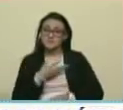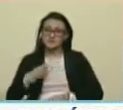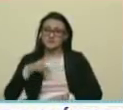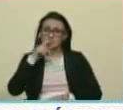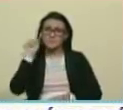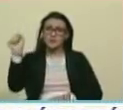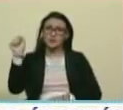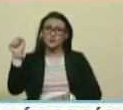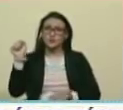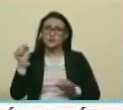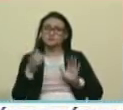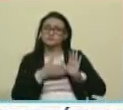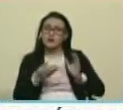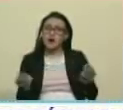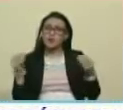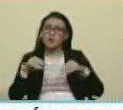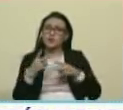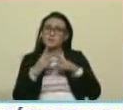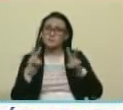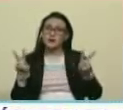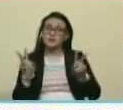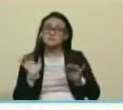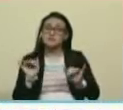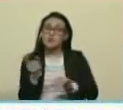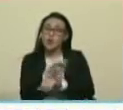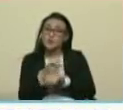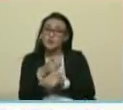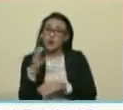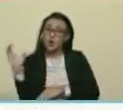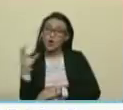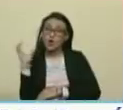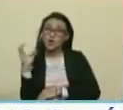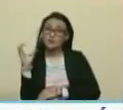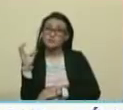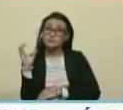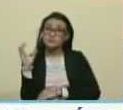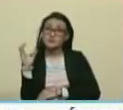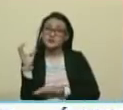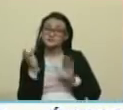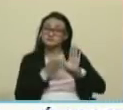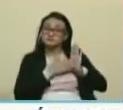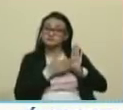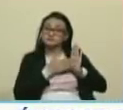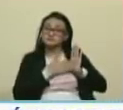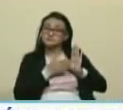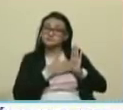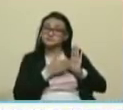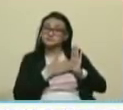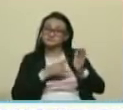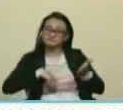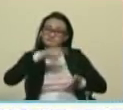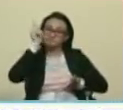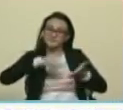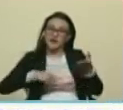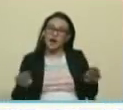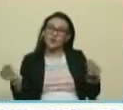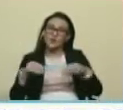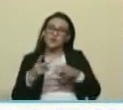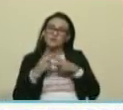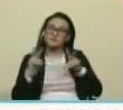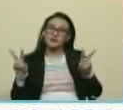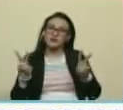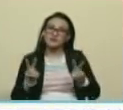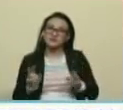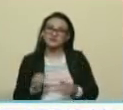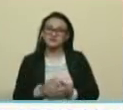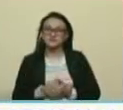Maduro como garante de los acuerdos de paz, que el gobierno de Colombia se acoja a la letra que firmó de los acuerdos de la paz con